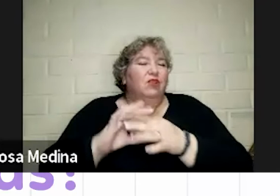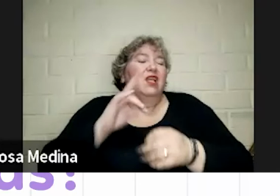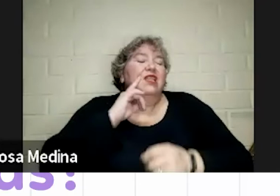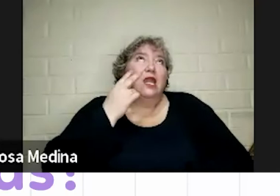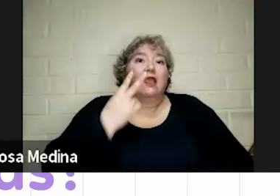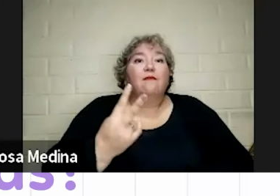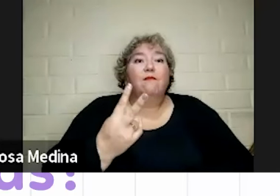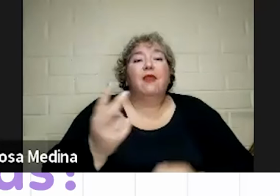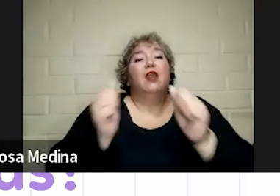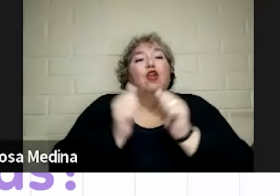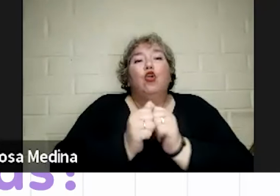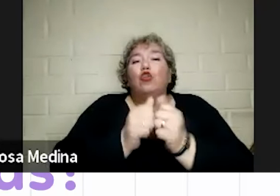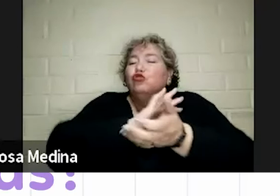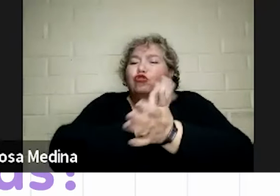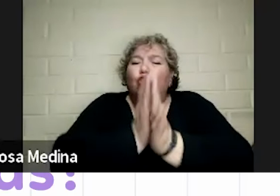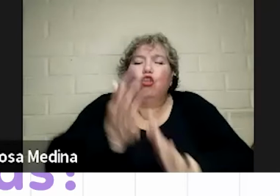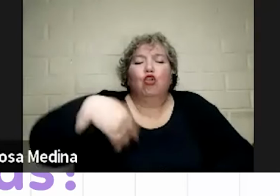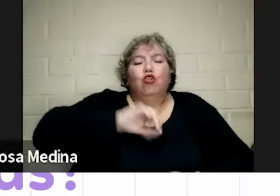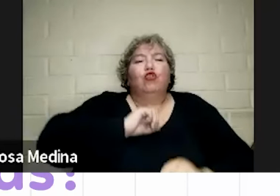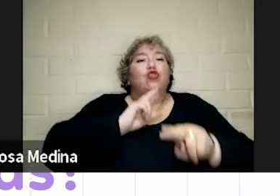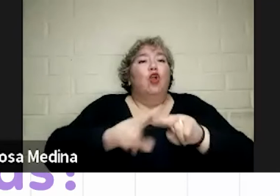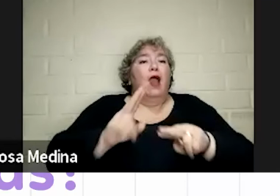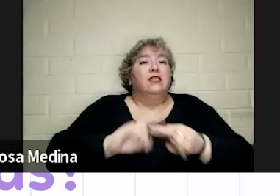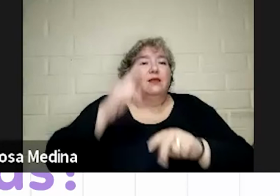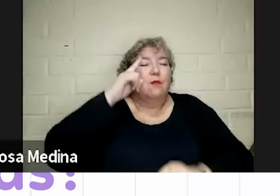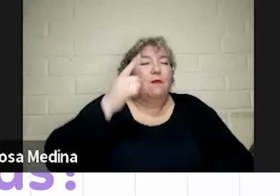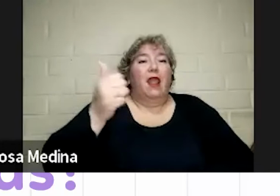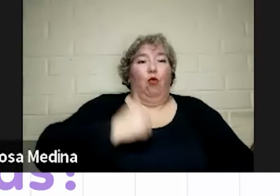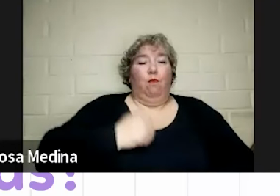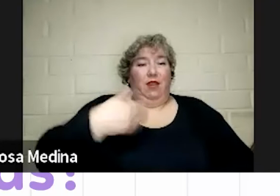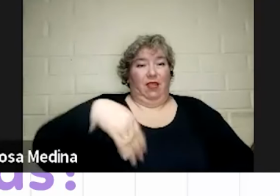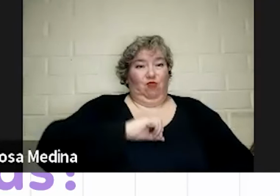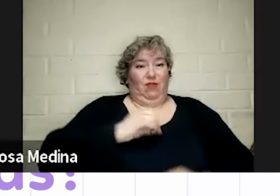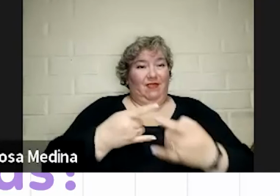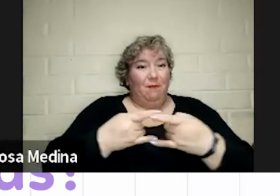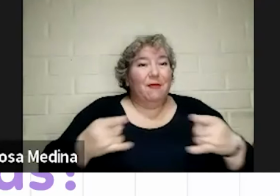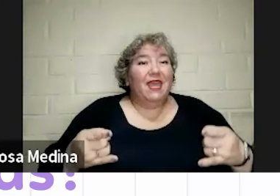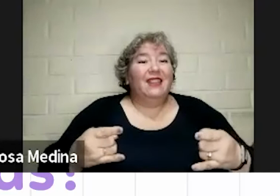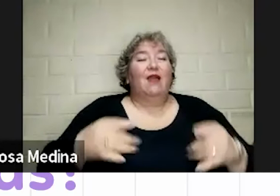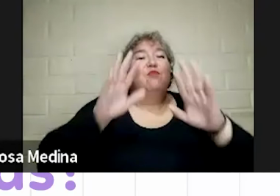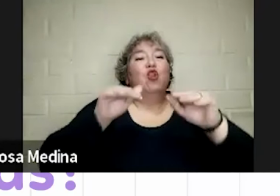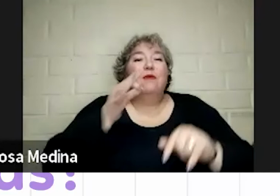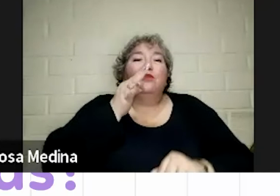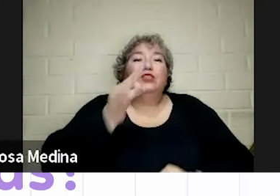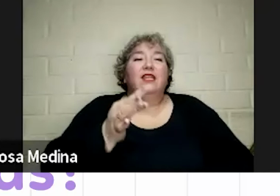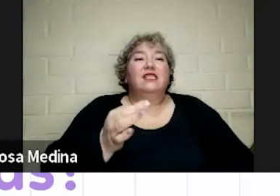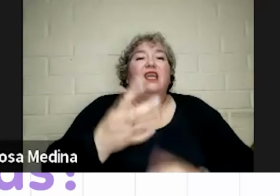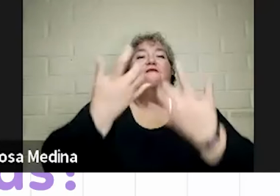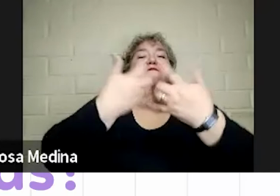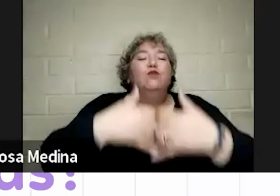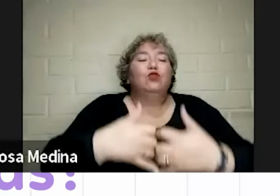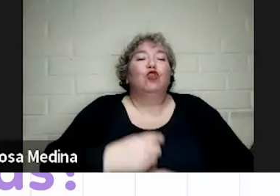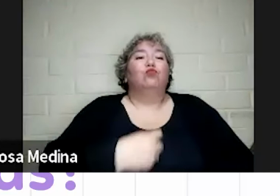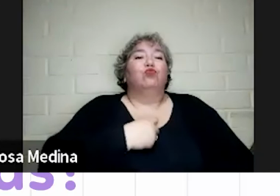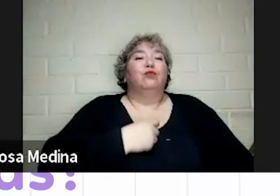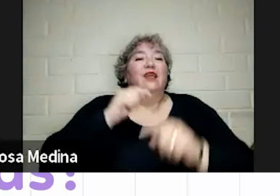con todo lo que nosotros hacemos para poder cumplir nuestras metas. Por eso se le dice a las funciones ejecutivas que son como las directoras